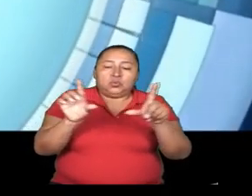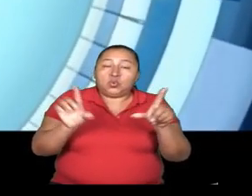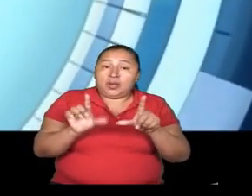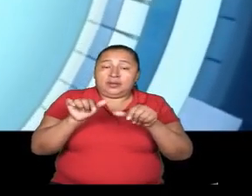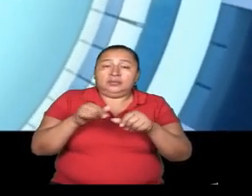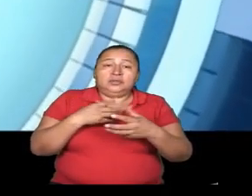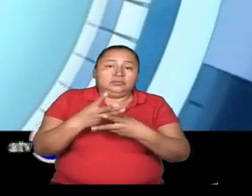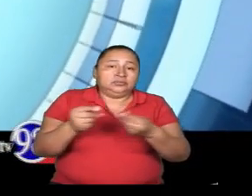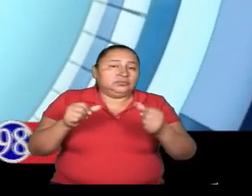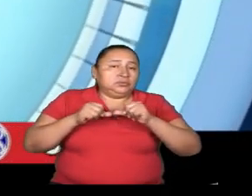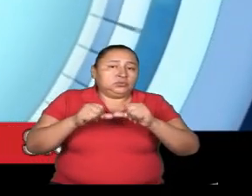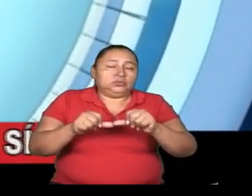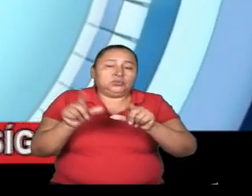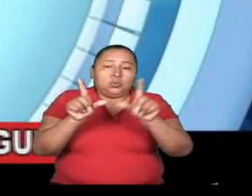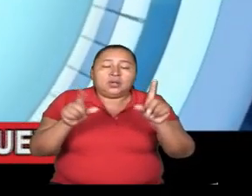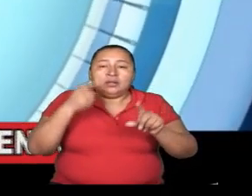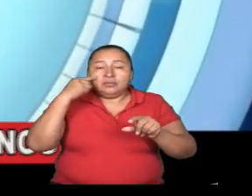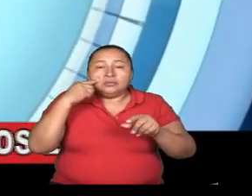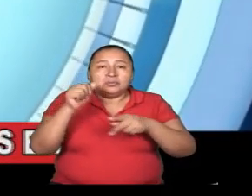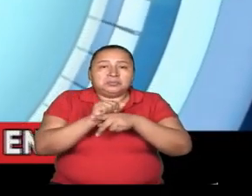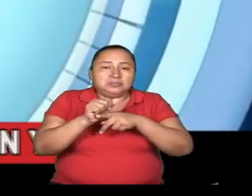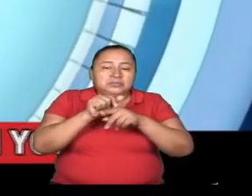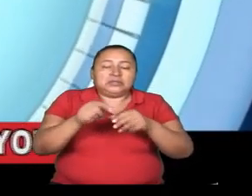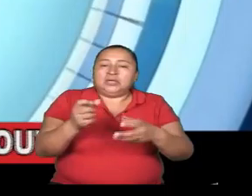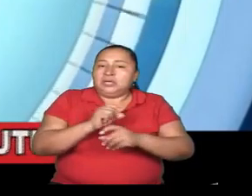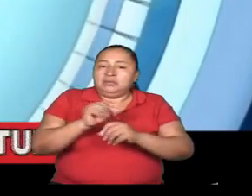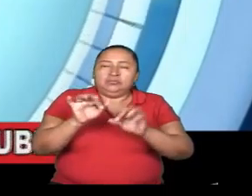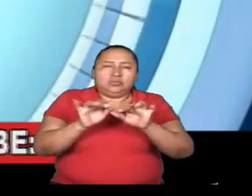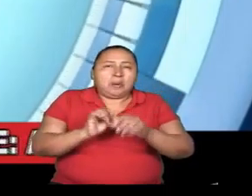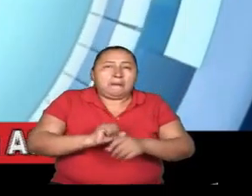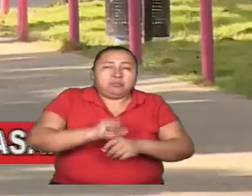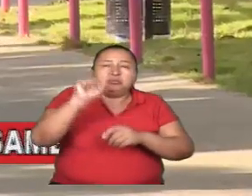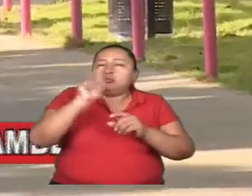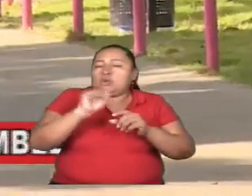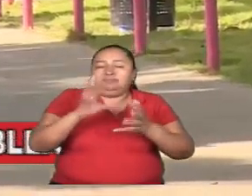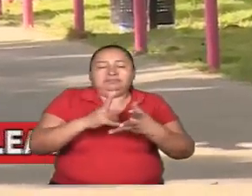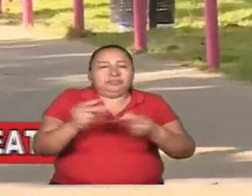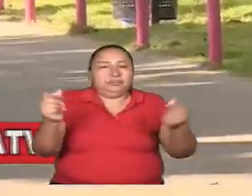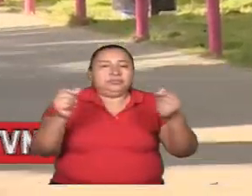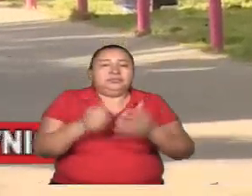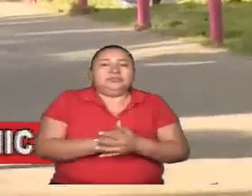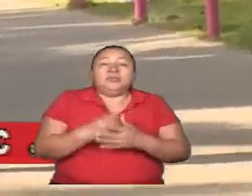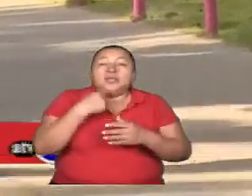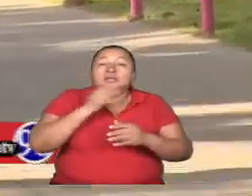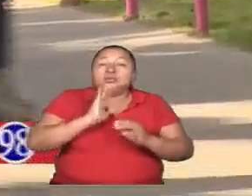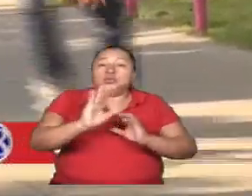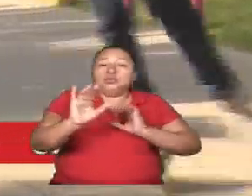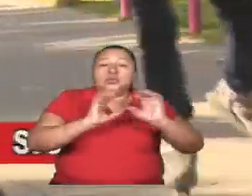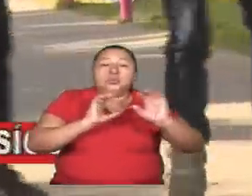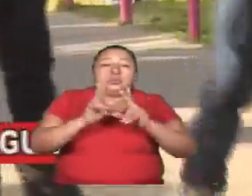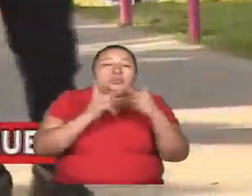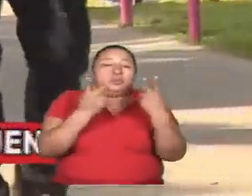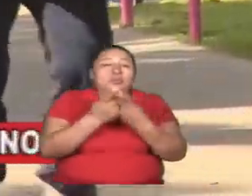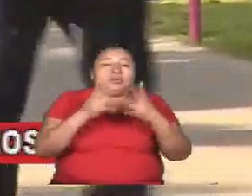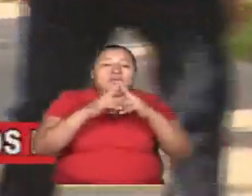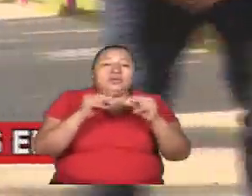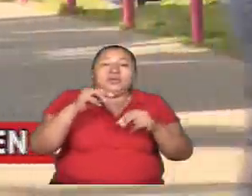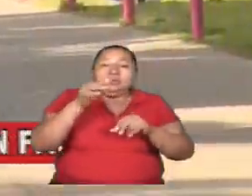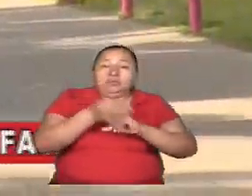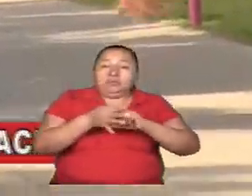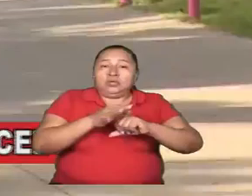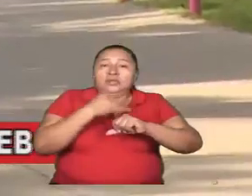desmantelamiento permanente del sitio de prueba del motor de misiles y la plataforma de lanzamiento. En su comunicación con el pueblo de Nicaragua, Murillo